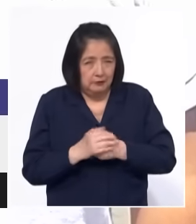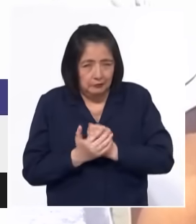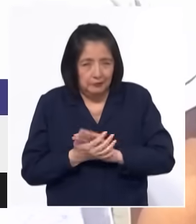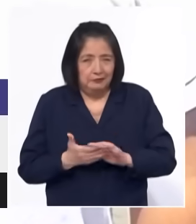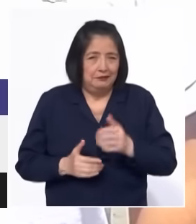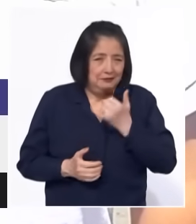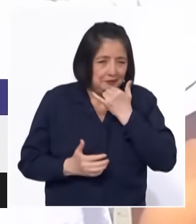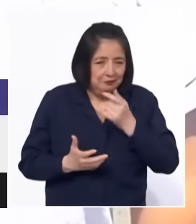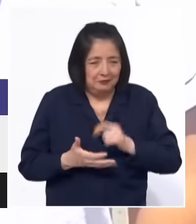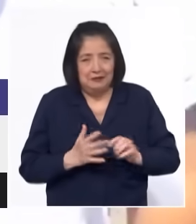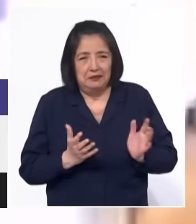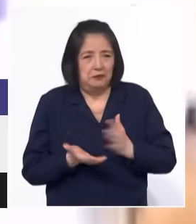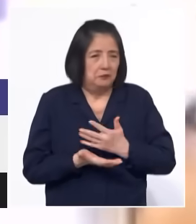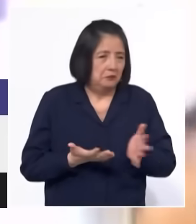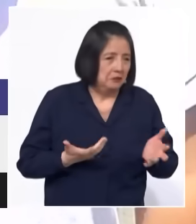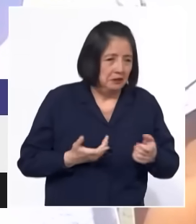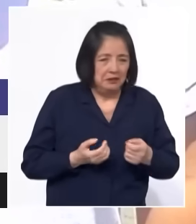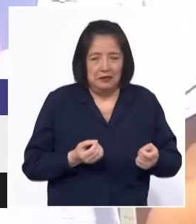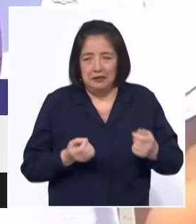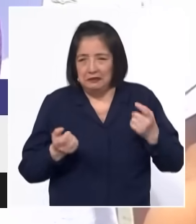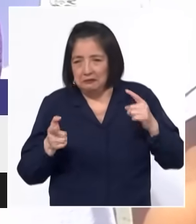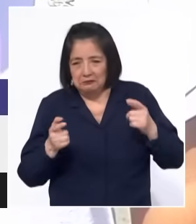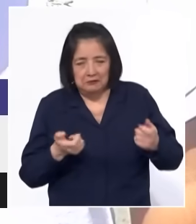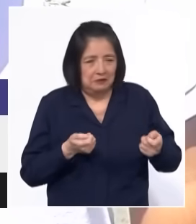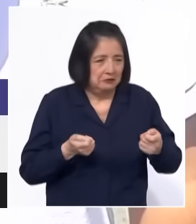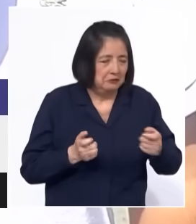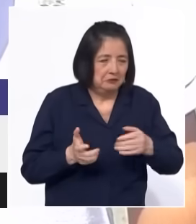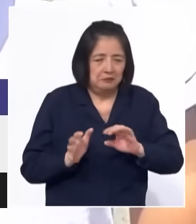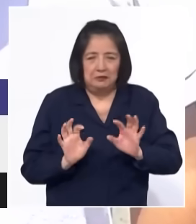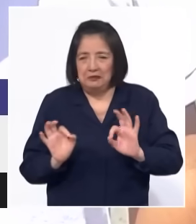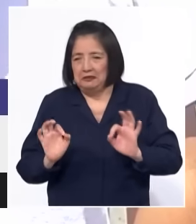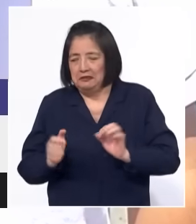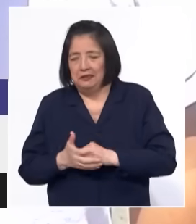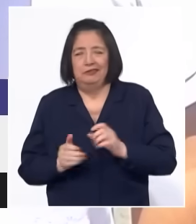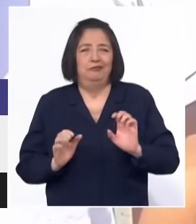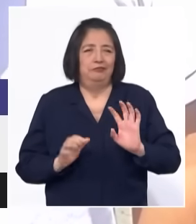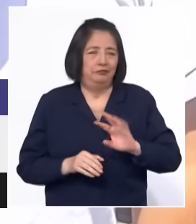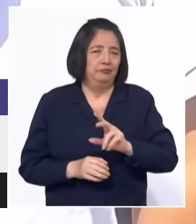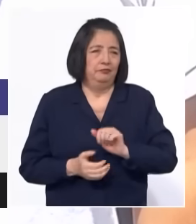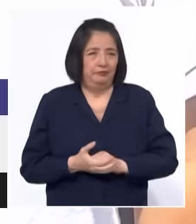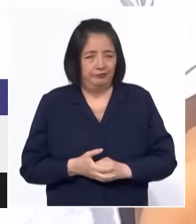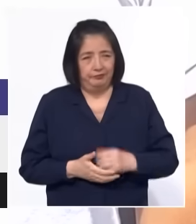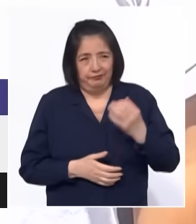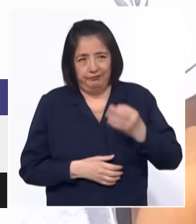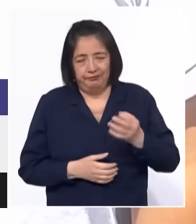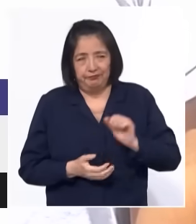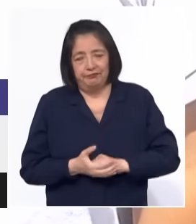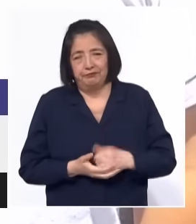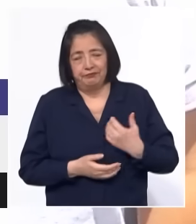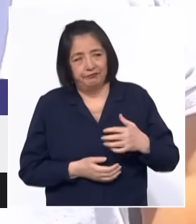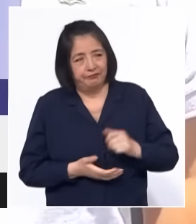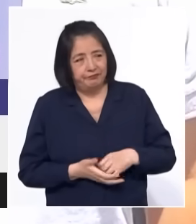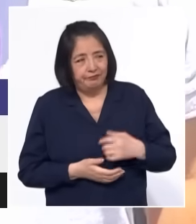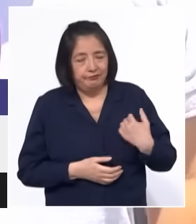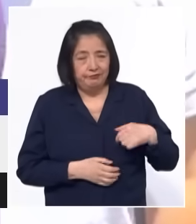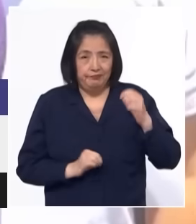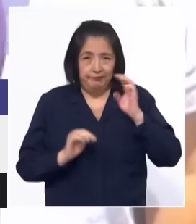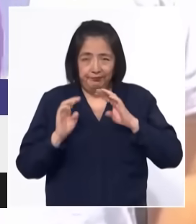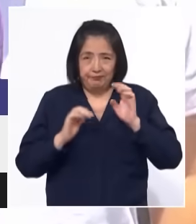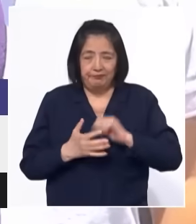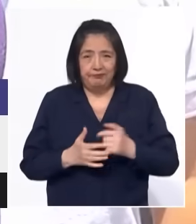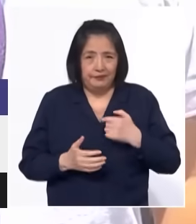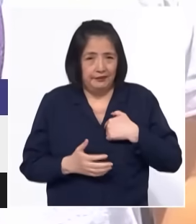esta situación de desgobierno en muchos casos para hacer de las suyas. La verdad es no solo muy preocupante,